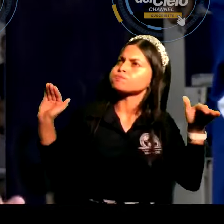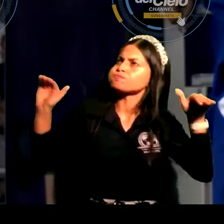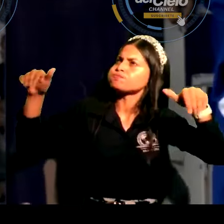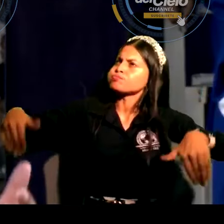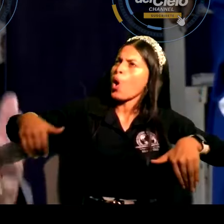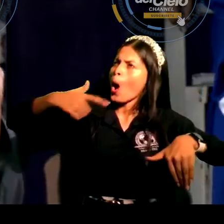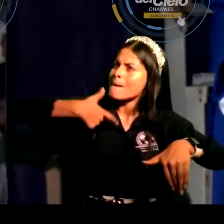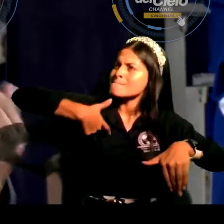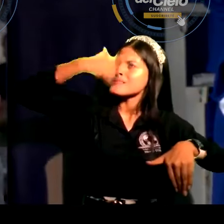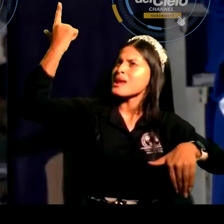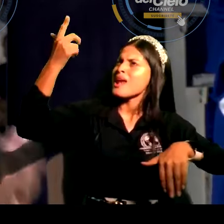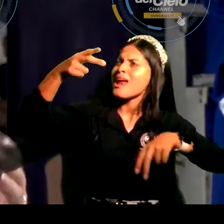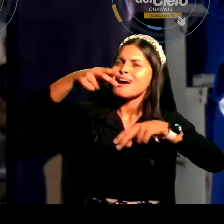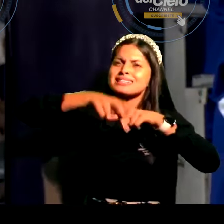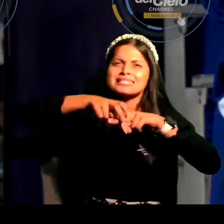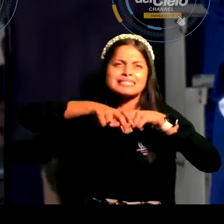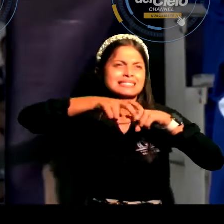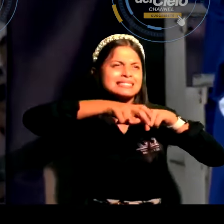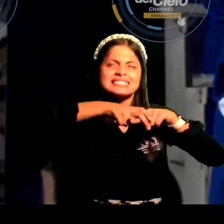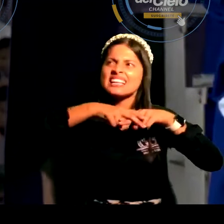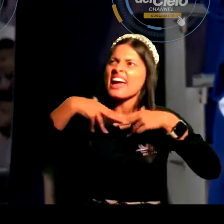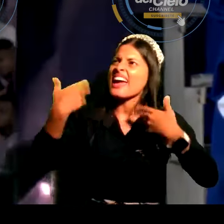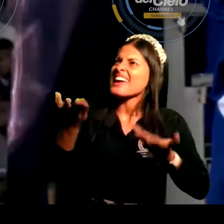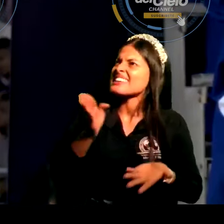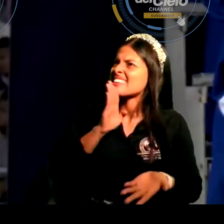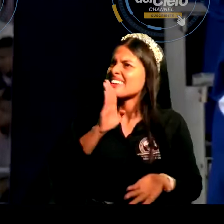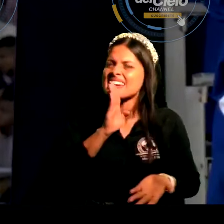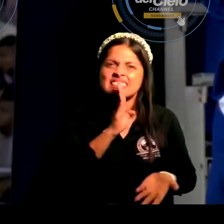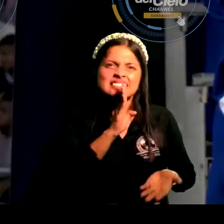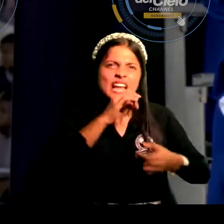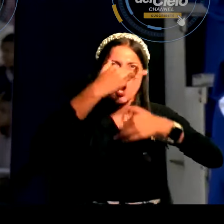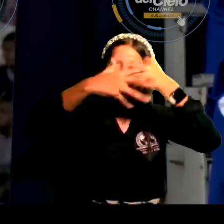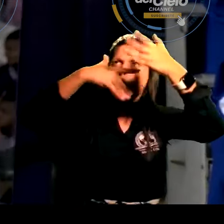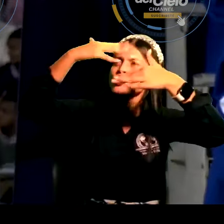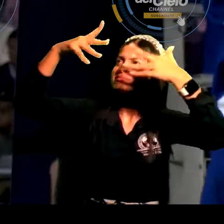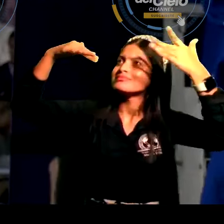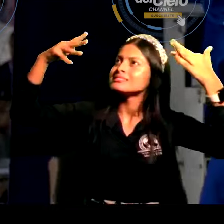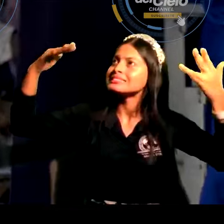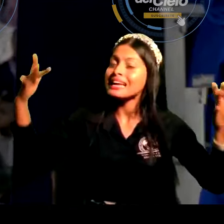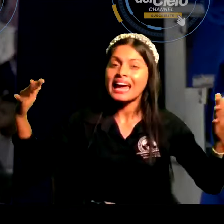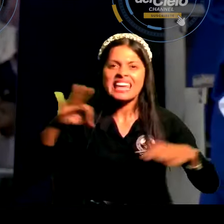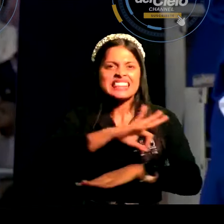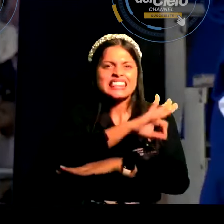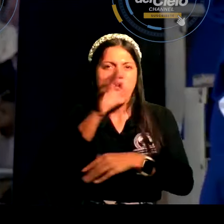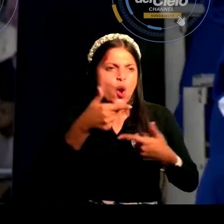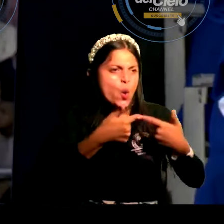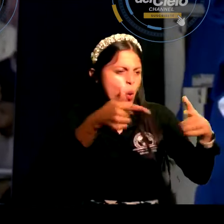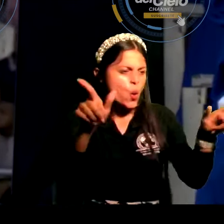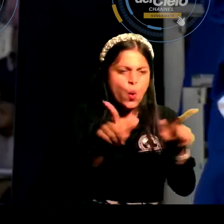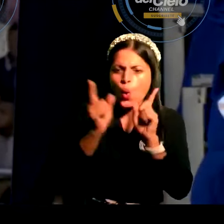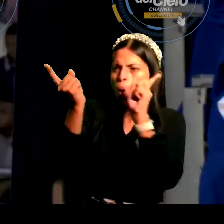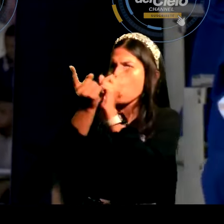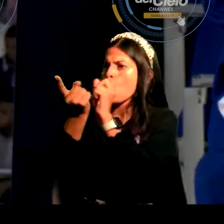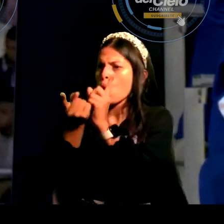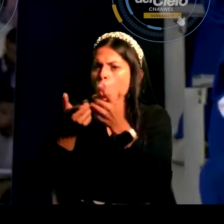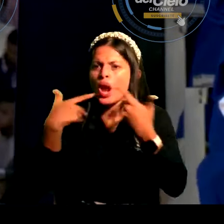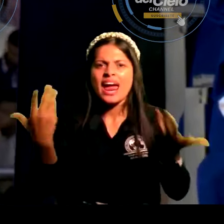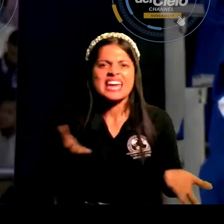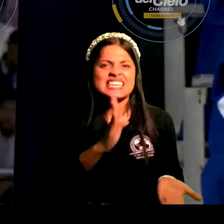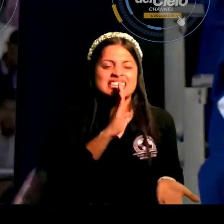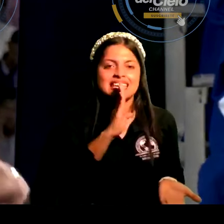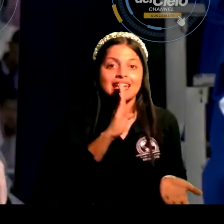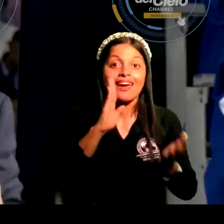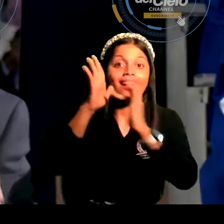de delante del cual huyeron la tierra y el cielo, y ningún lugar se encontró para ellos. Y escuche